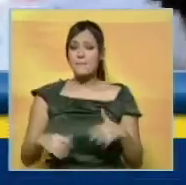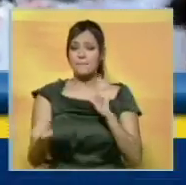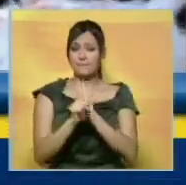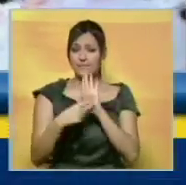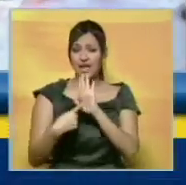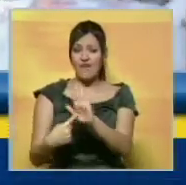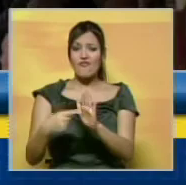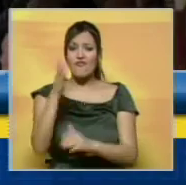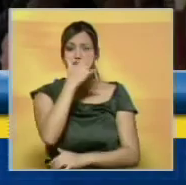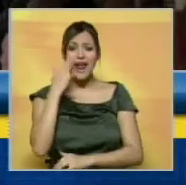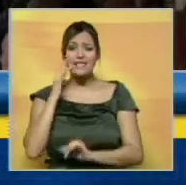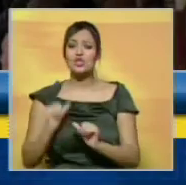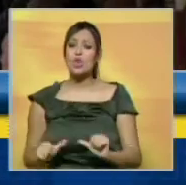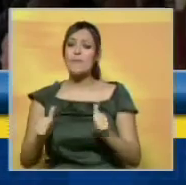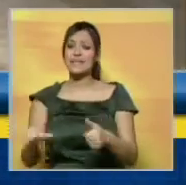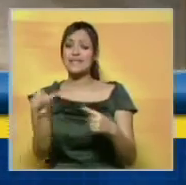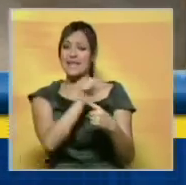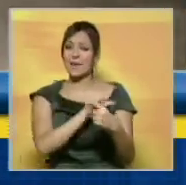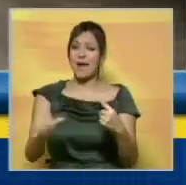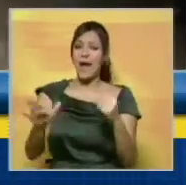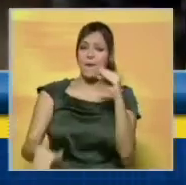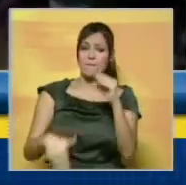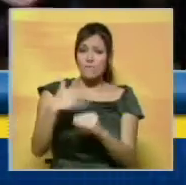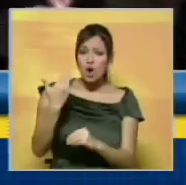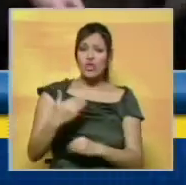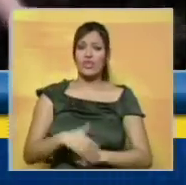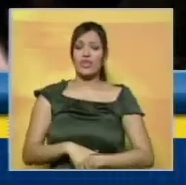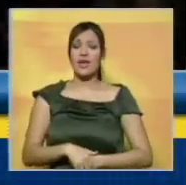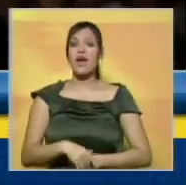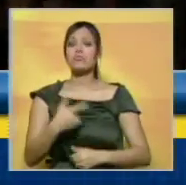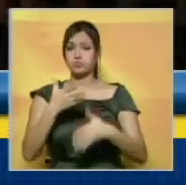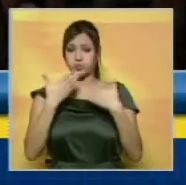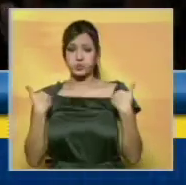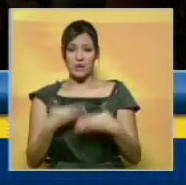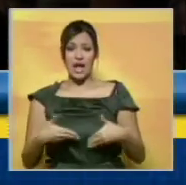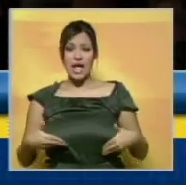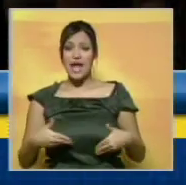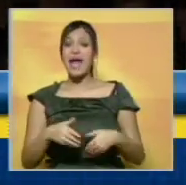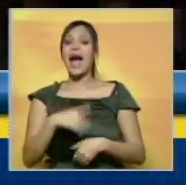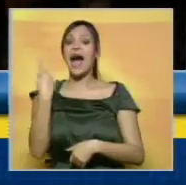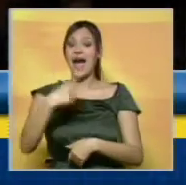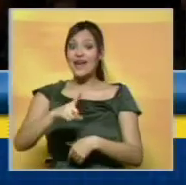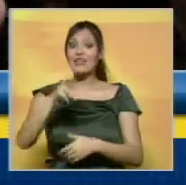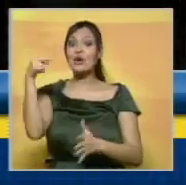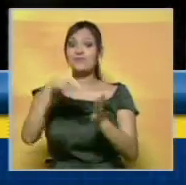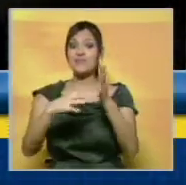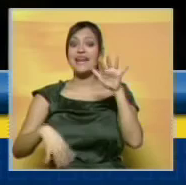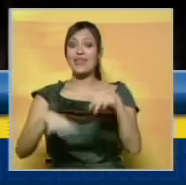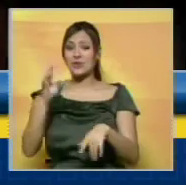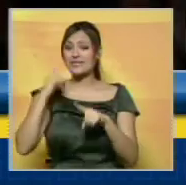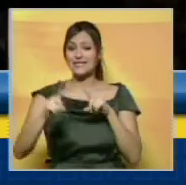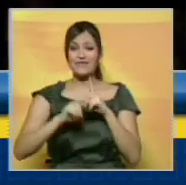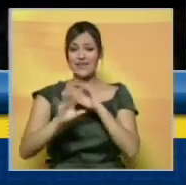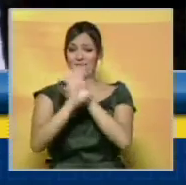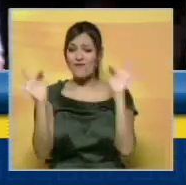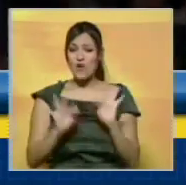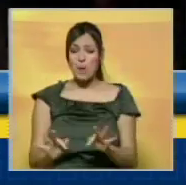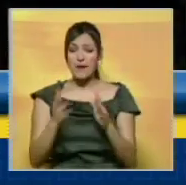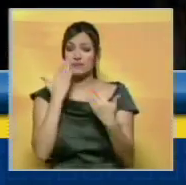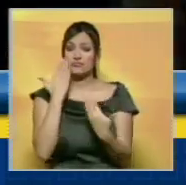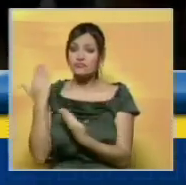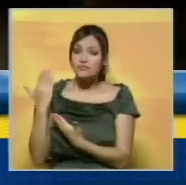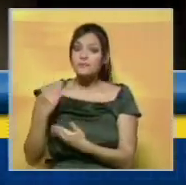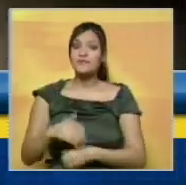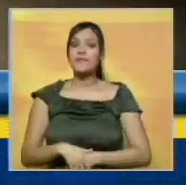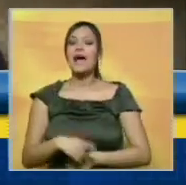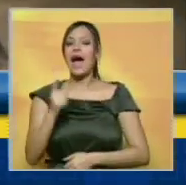capital francesa arrancó la Semana de la Moda con la colección Haute Couture Primavera-Verano 2014. Los modelos estuvieron inspirados